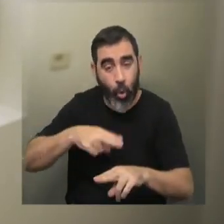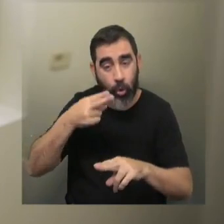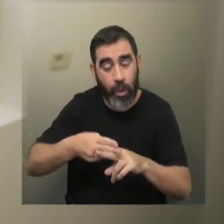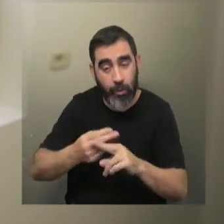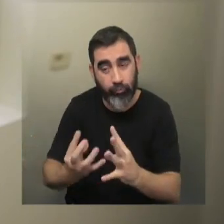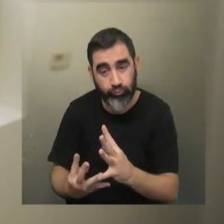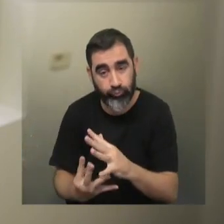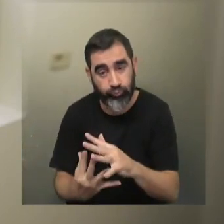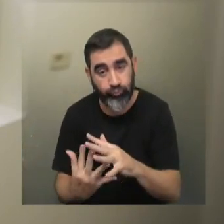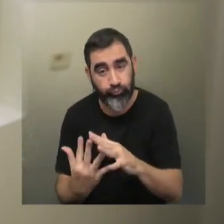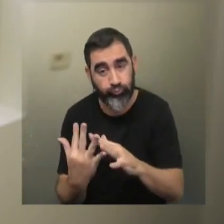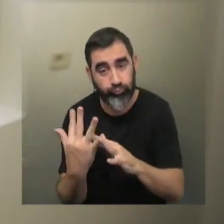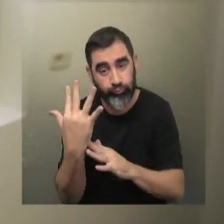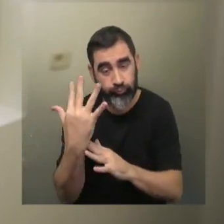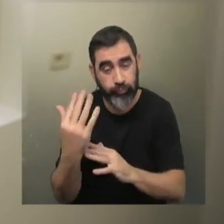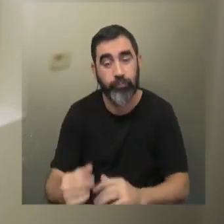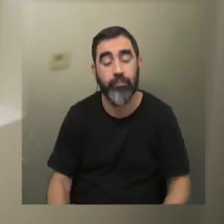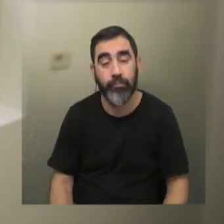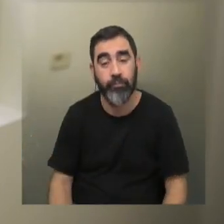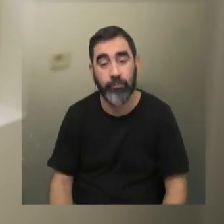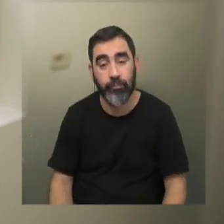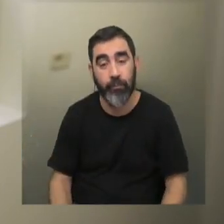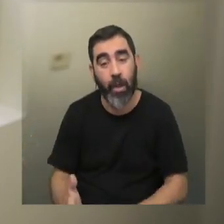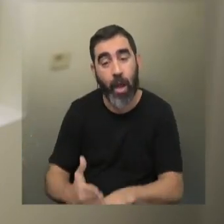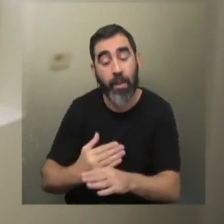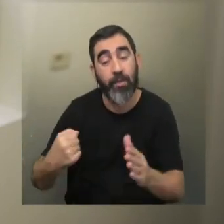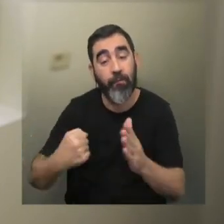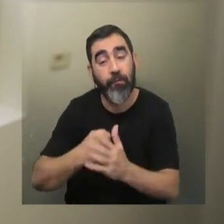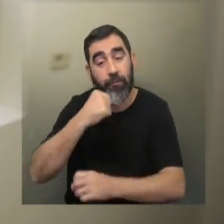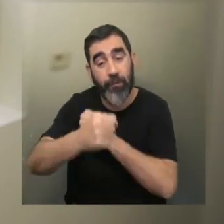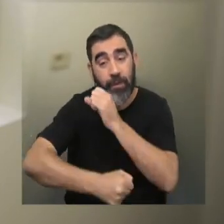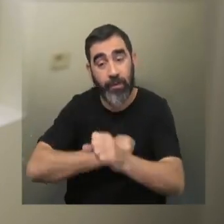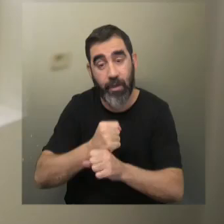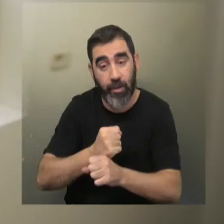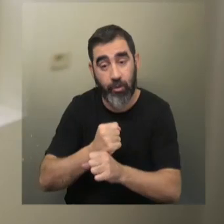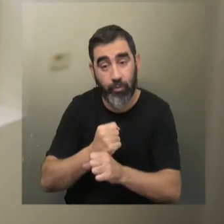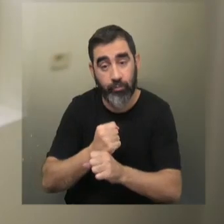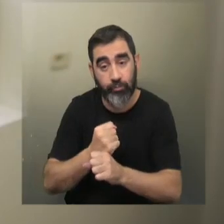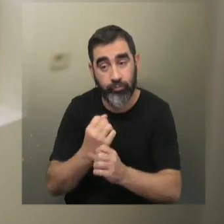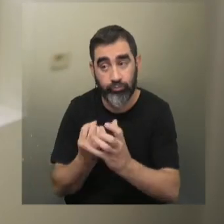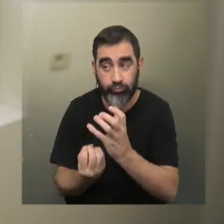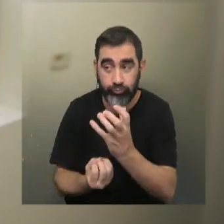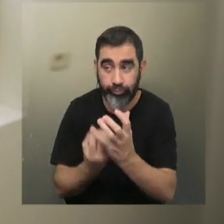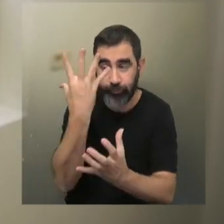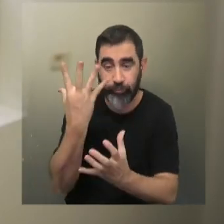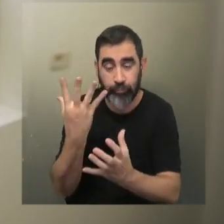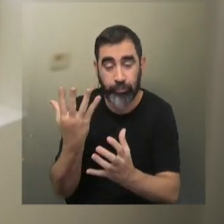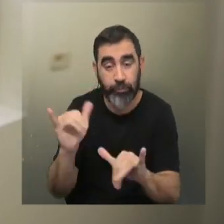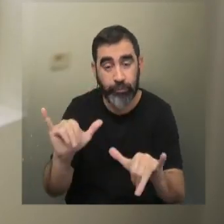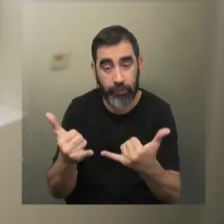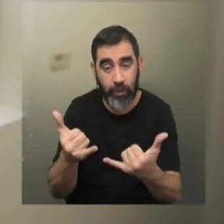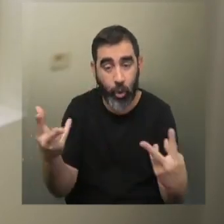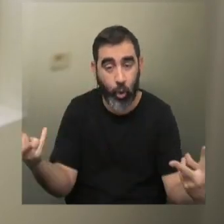planta a crecer, a seguir desarrollándose, y antes de fin de año, que ya la planta después de su floración, ahí